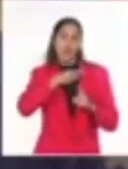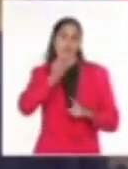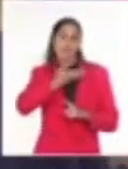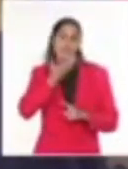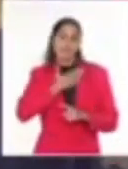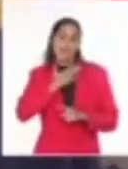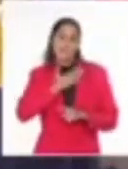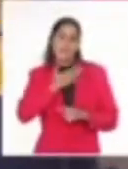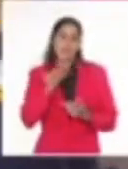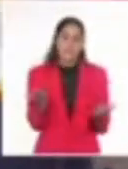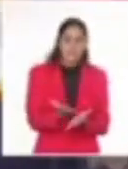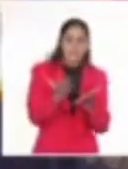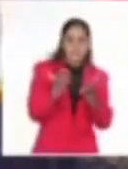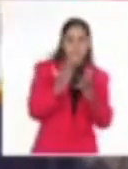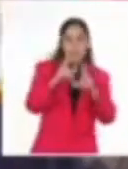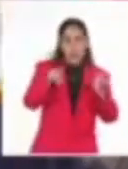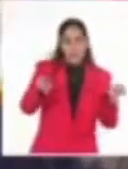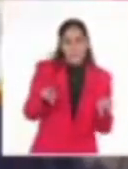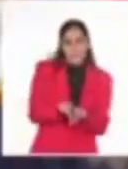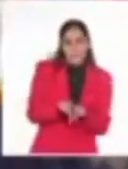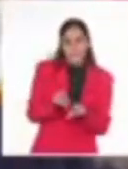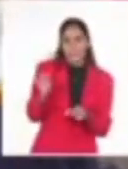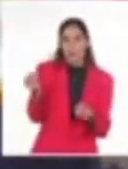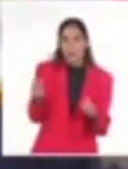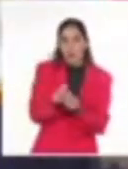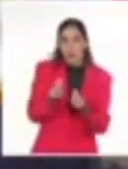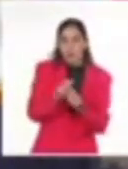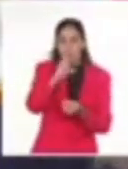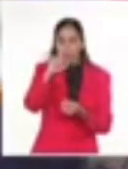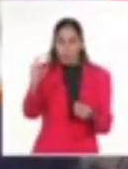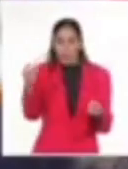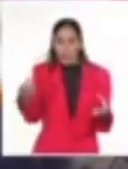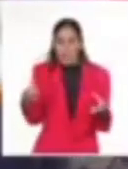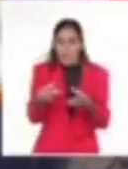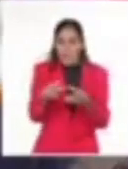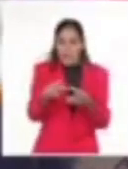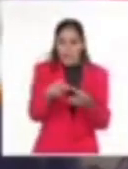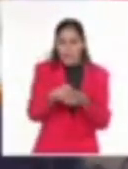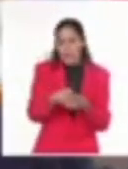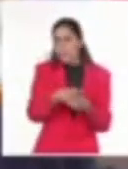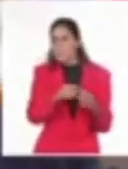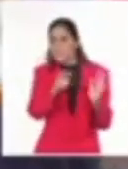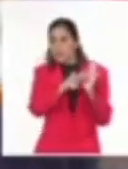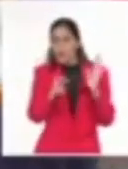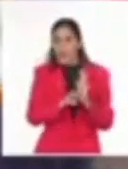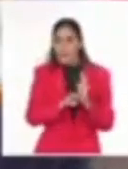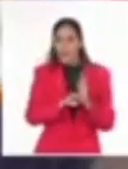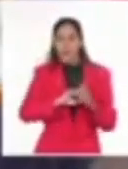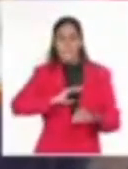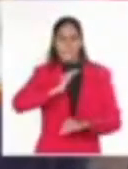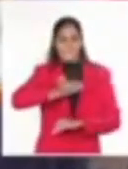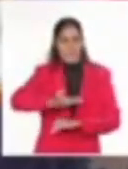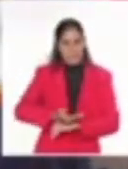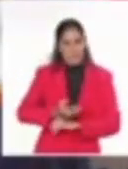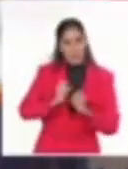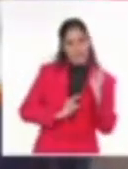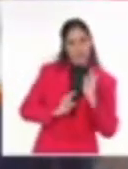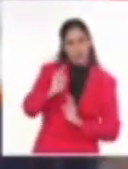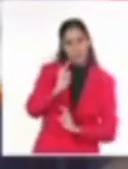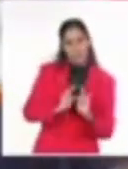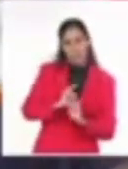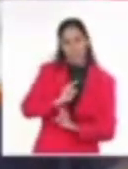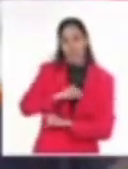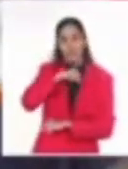una finca agropecuaria con Menindustria, donde va dirigido al programa materno-infantil. En él se propone